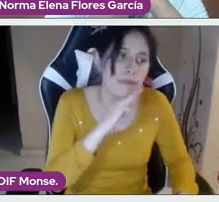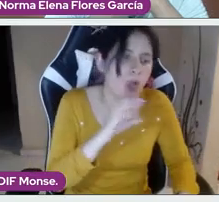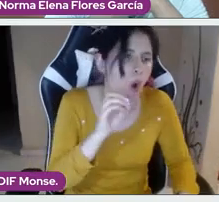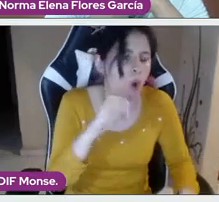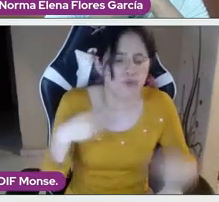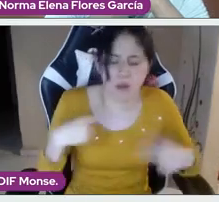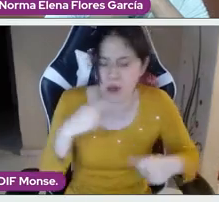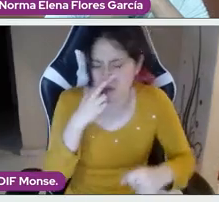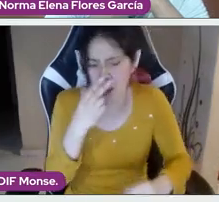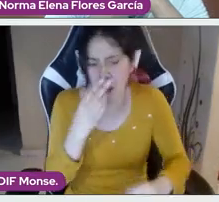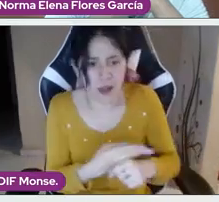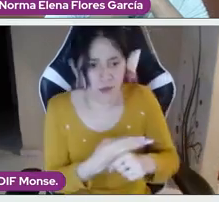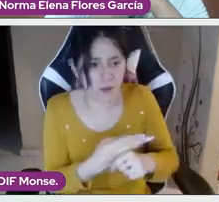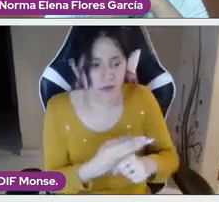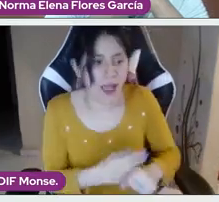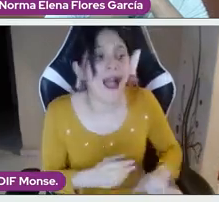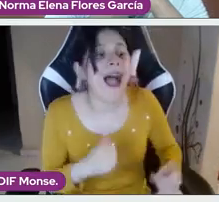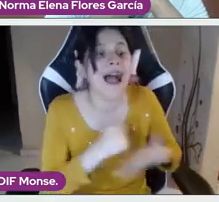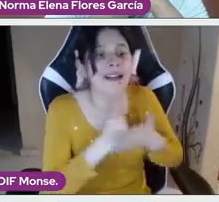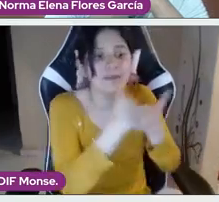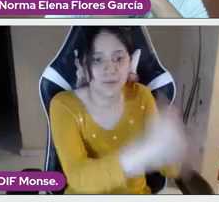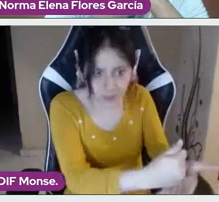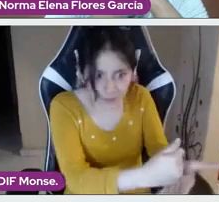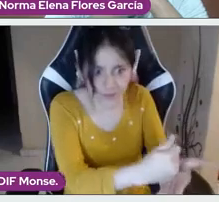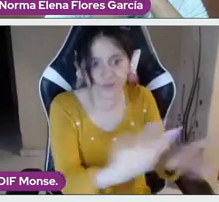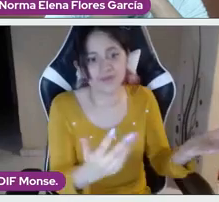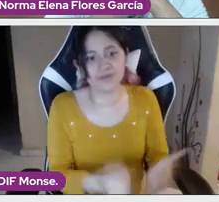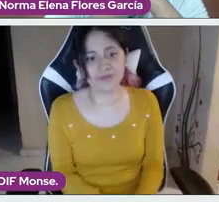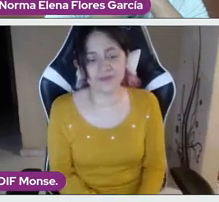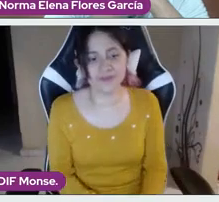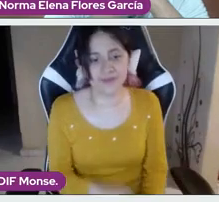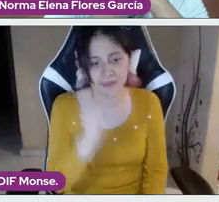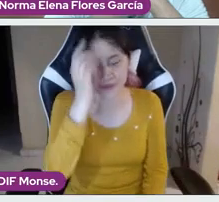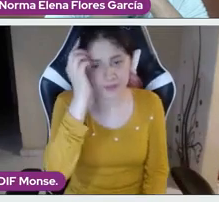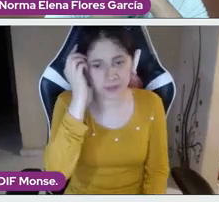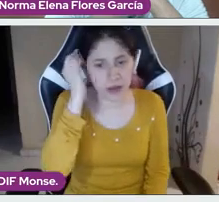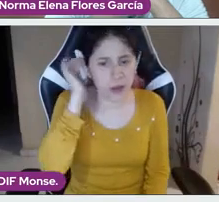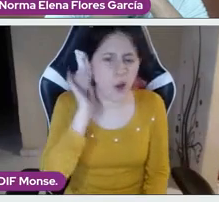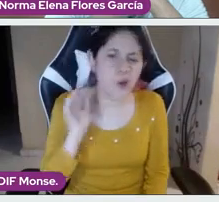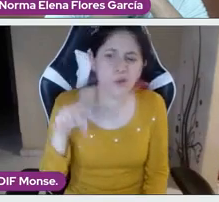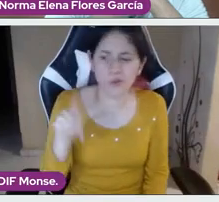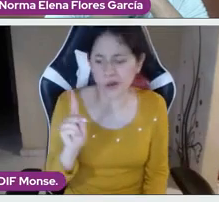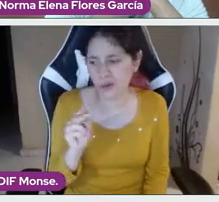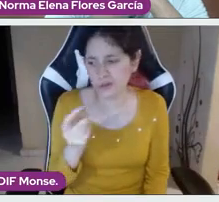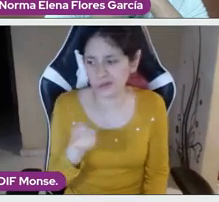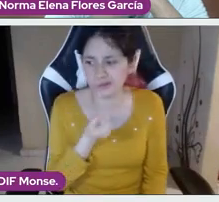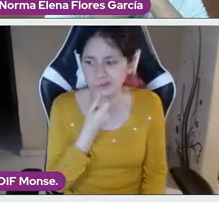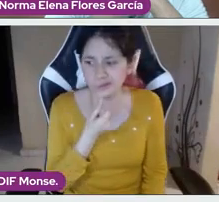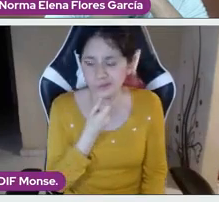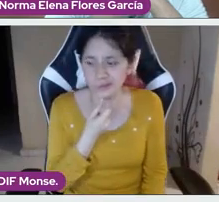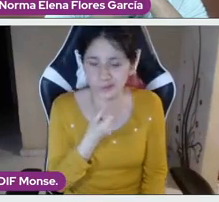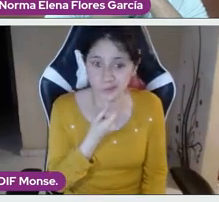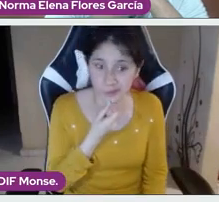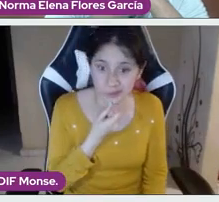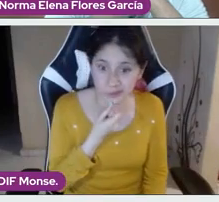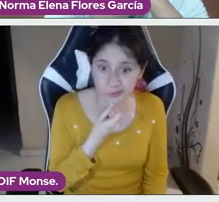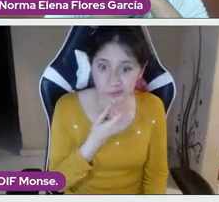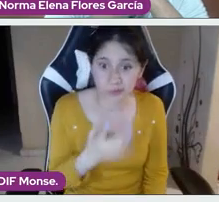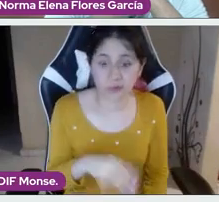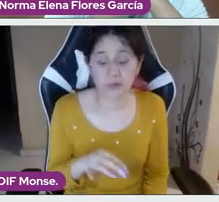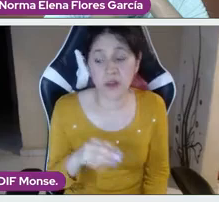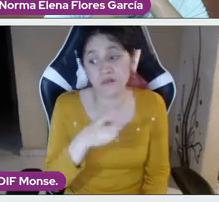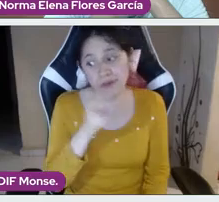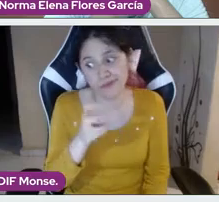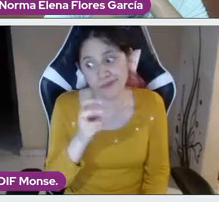van a lo extremo, ¿no? A baja autoestima, etcétera, etcétera. Pero si los niños que pueden llegar a pasar por